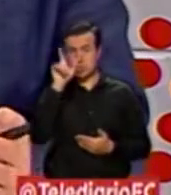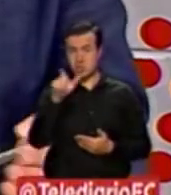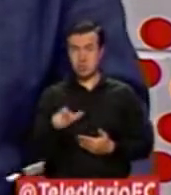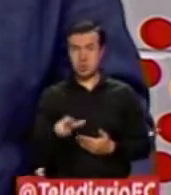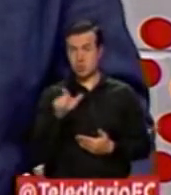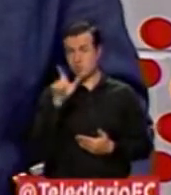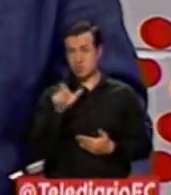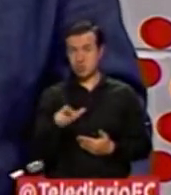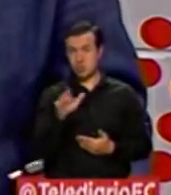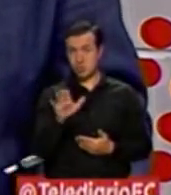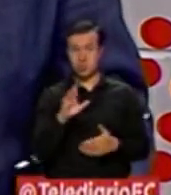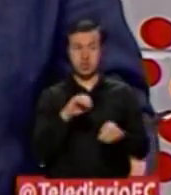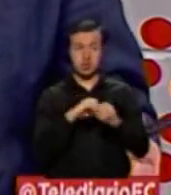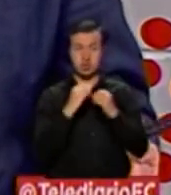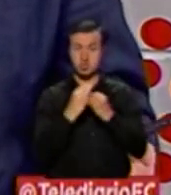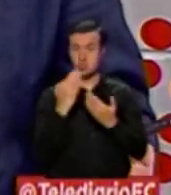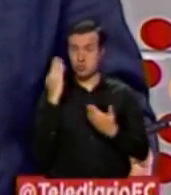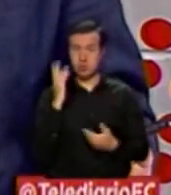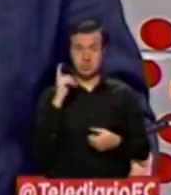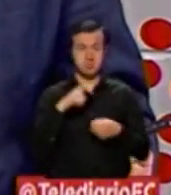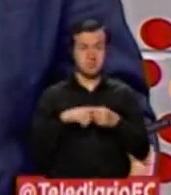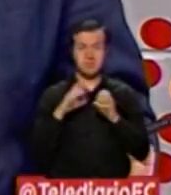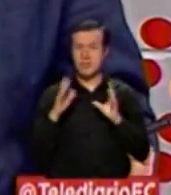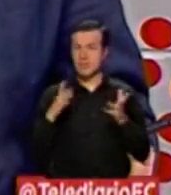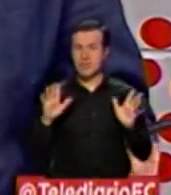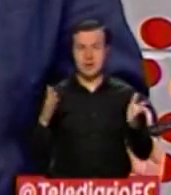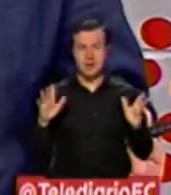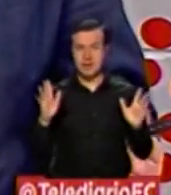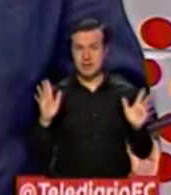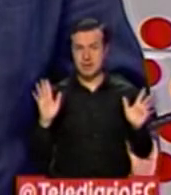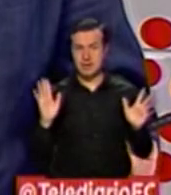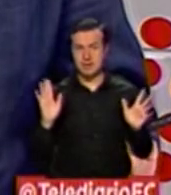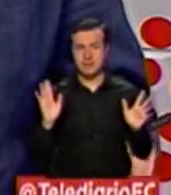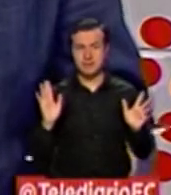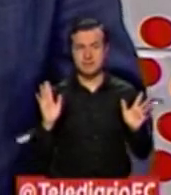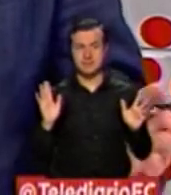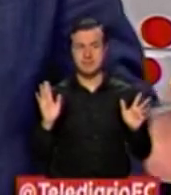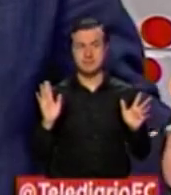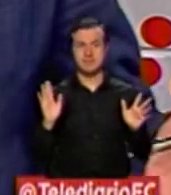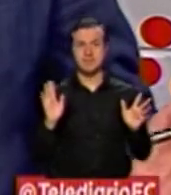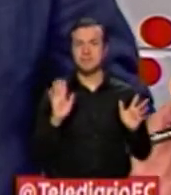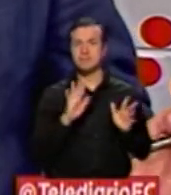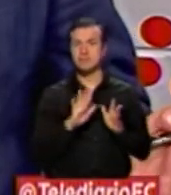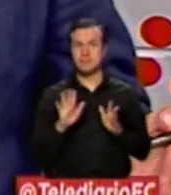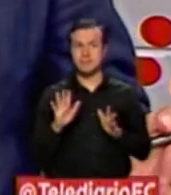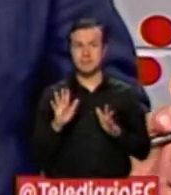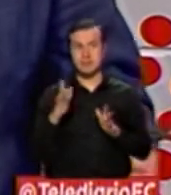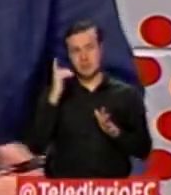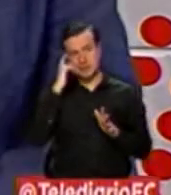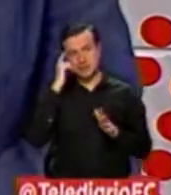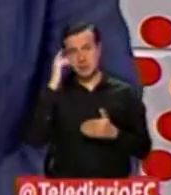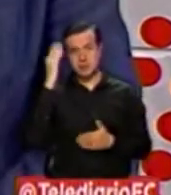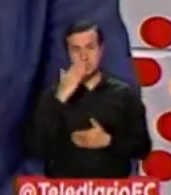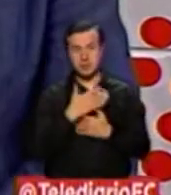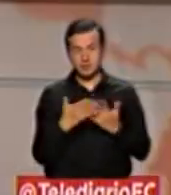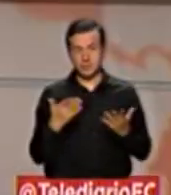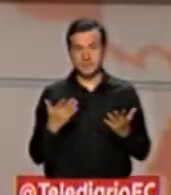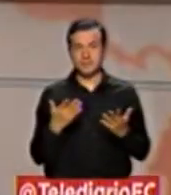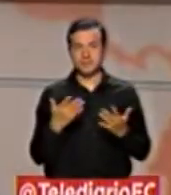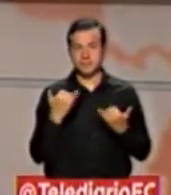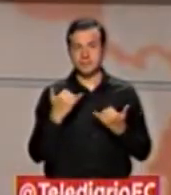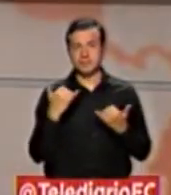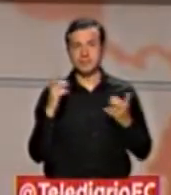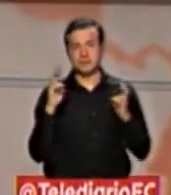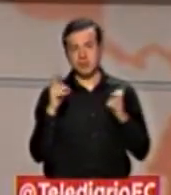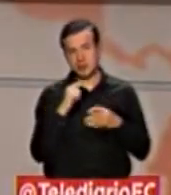que, si bien no ha militado en partidos políticos de manera previa, se identifica con un pensamiento político. Vea, esto de las